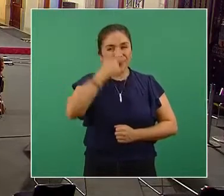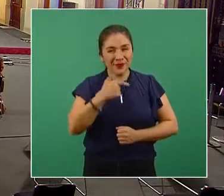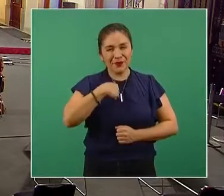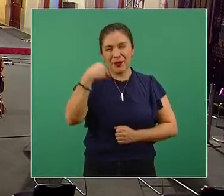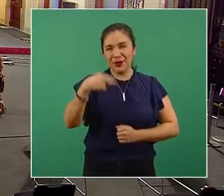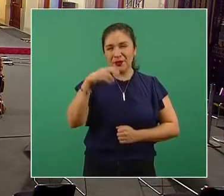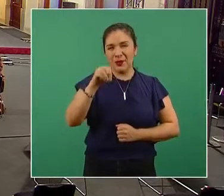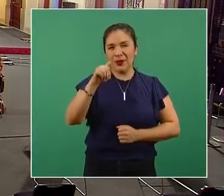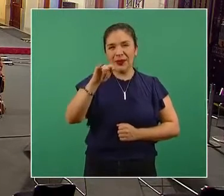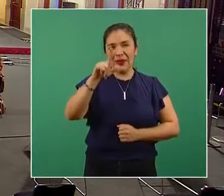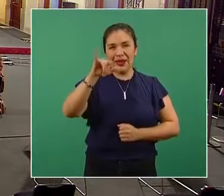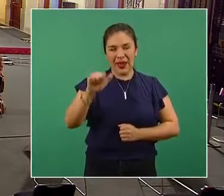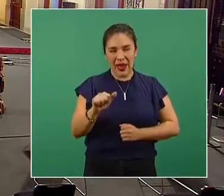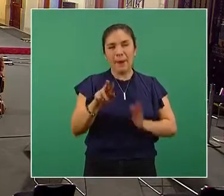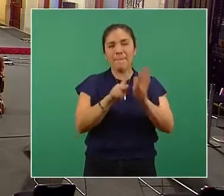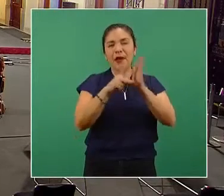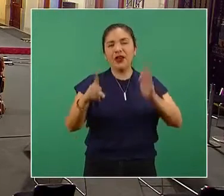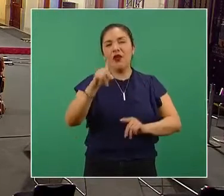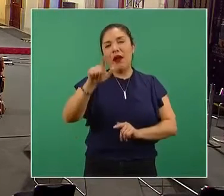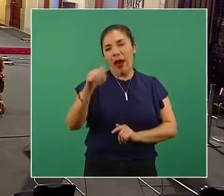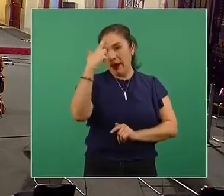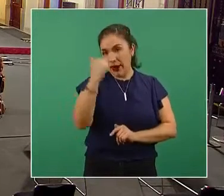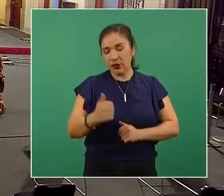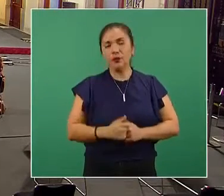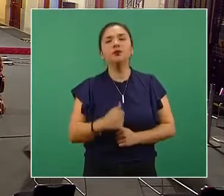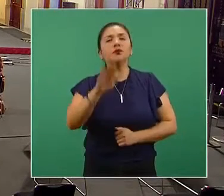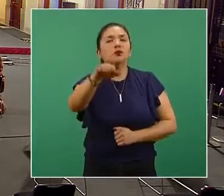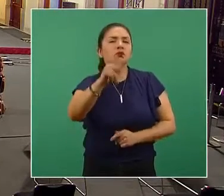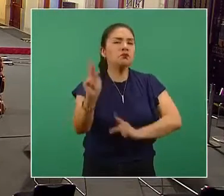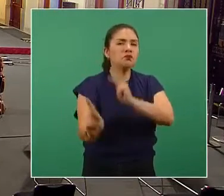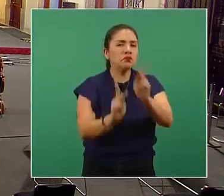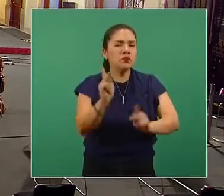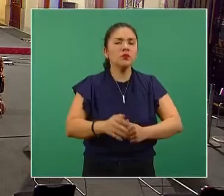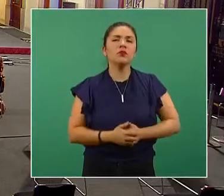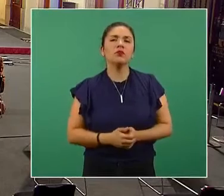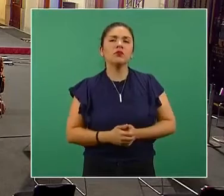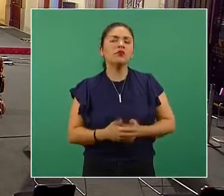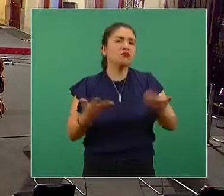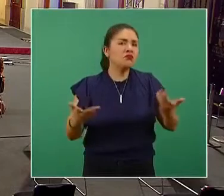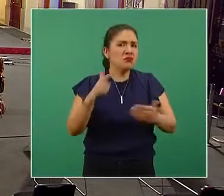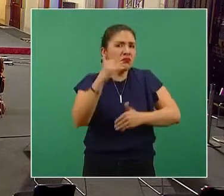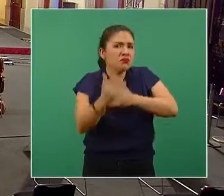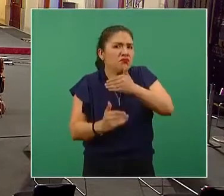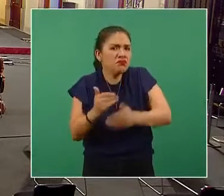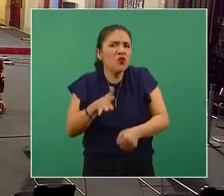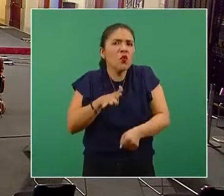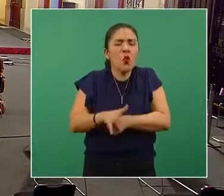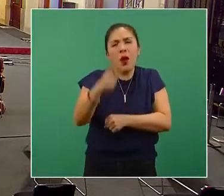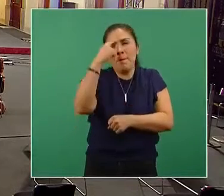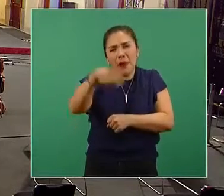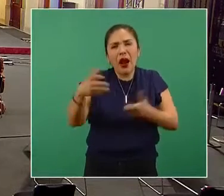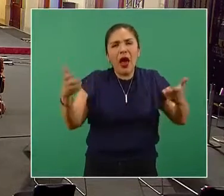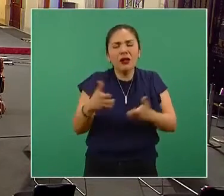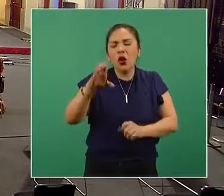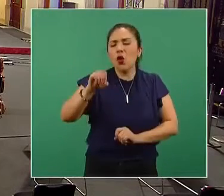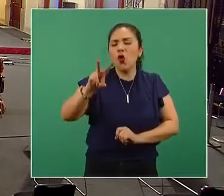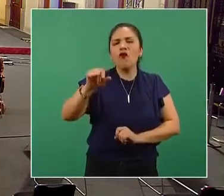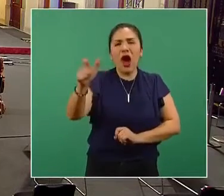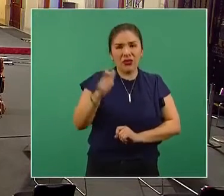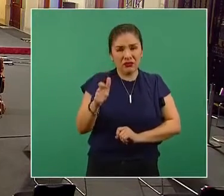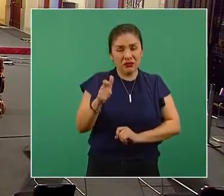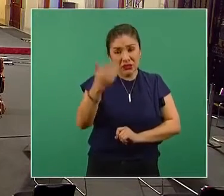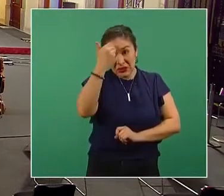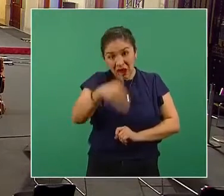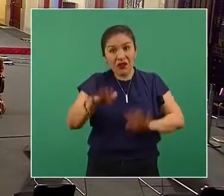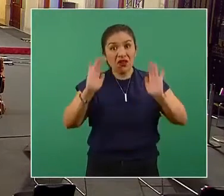Otilia Carvajal, del periódico La Razón. Doctor López-Gatell, preguntarle sobre qué avances han tenido con el mecanismo COVAX y si ya